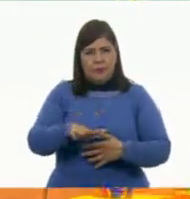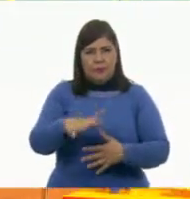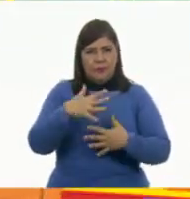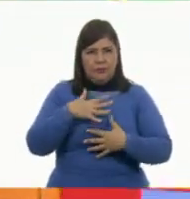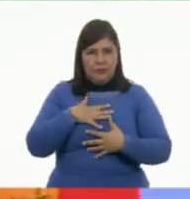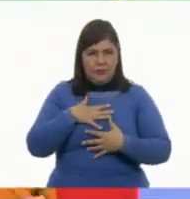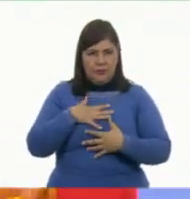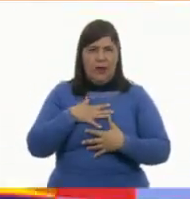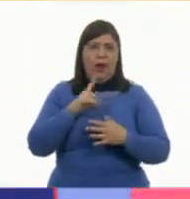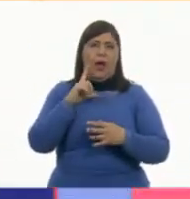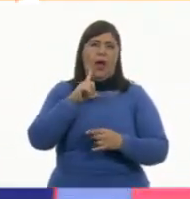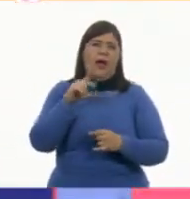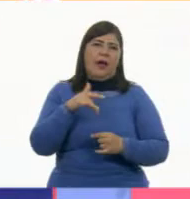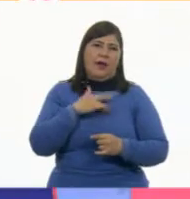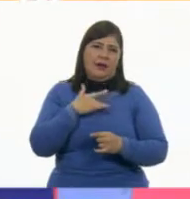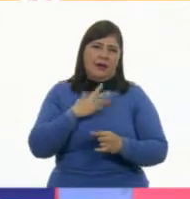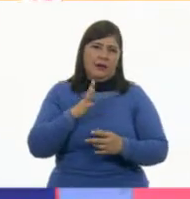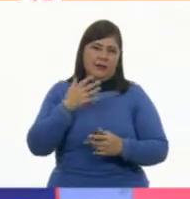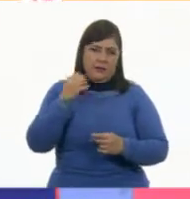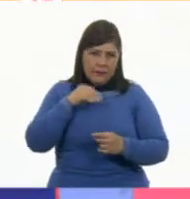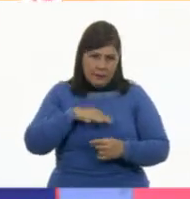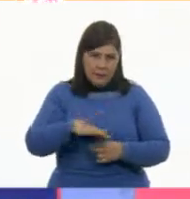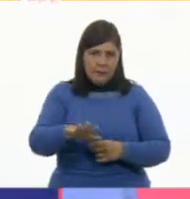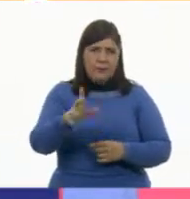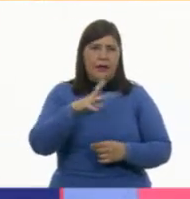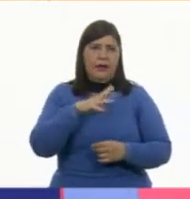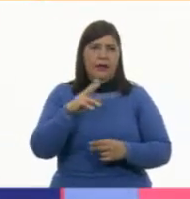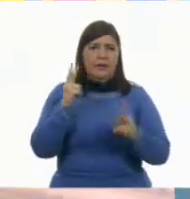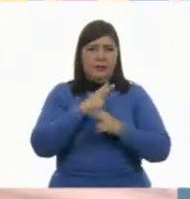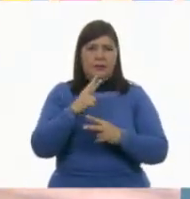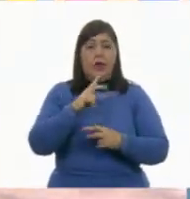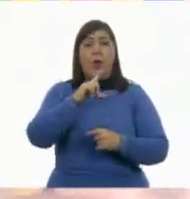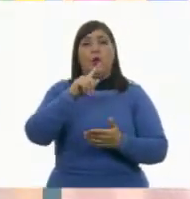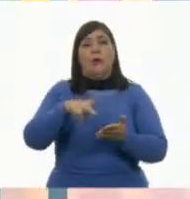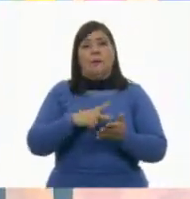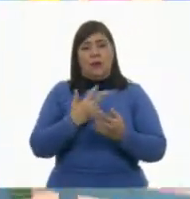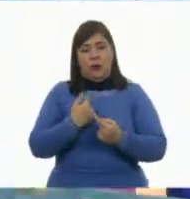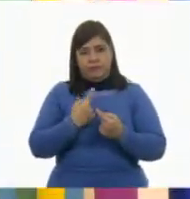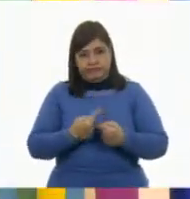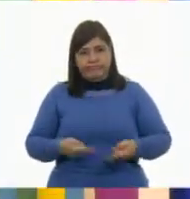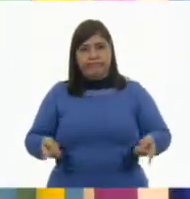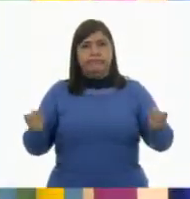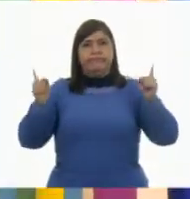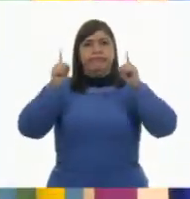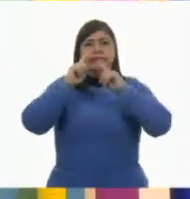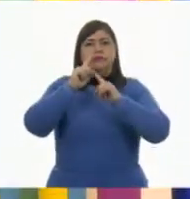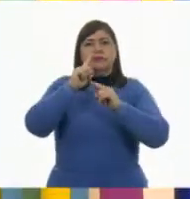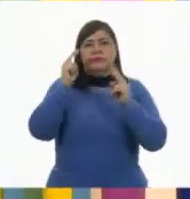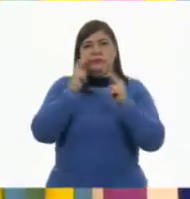Y nos desinflamos. Y otra vez estiramos arriba.